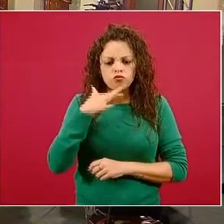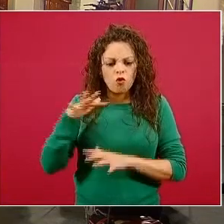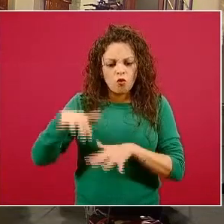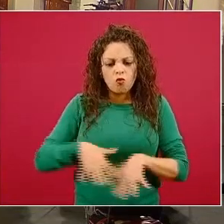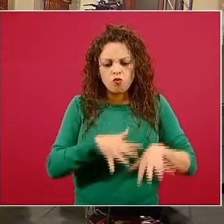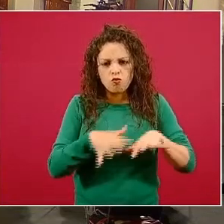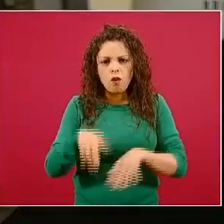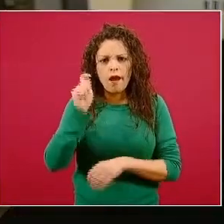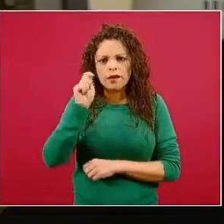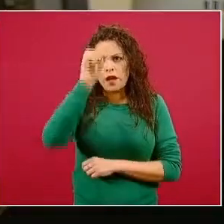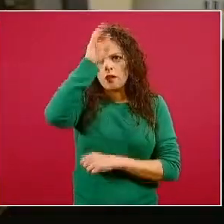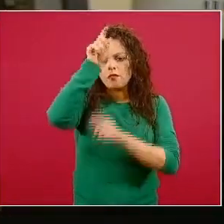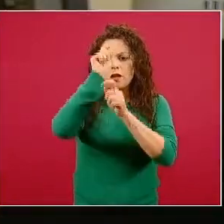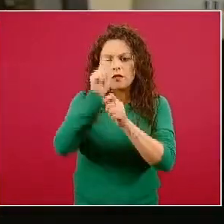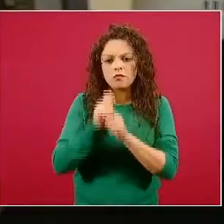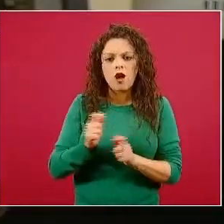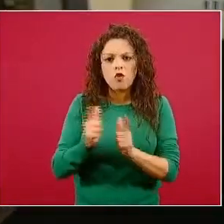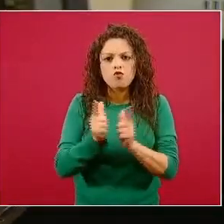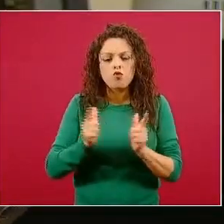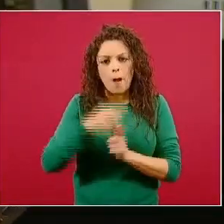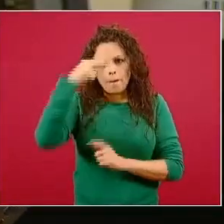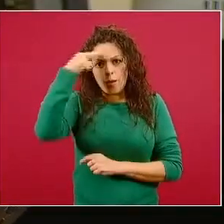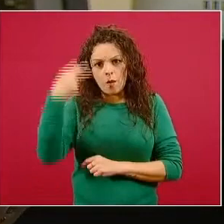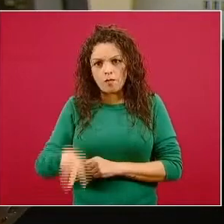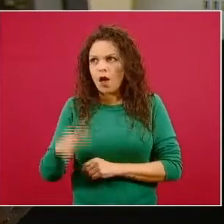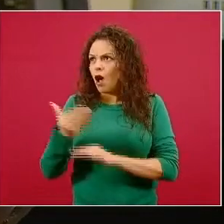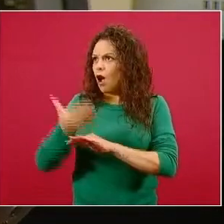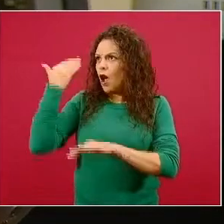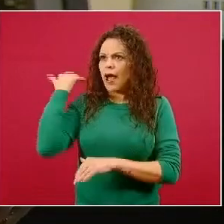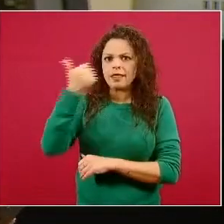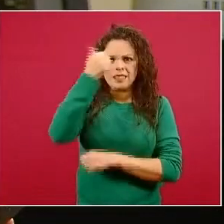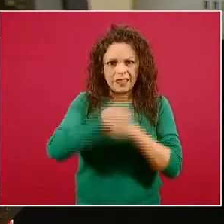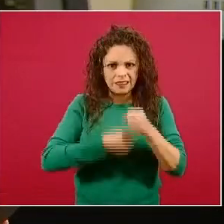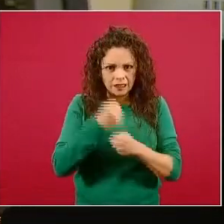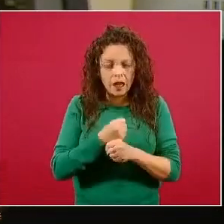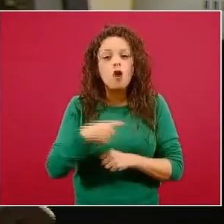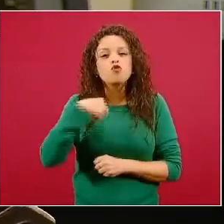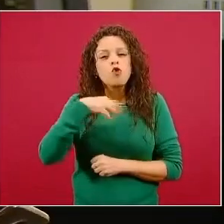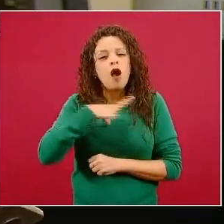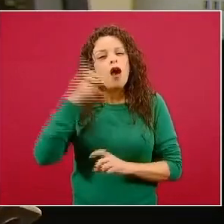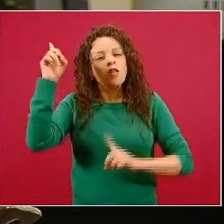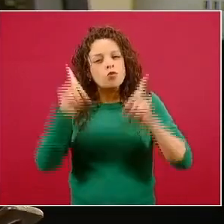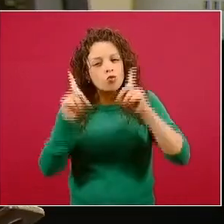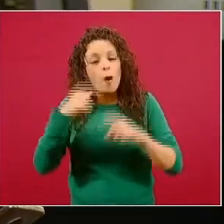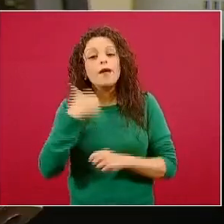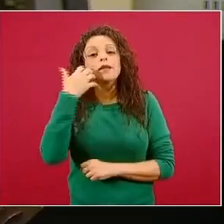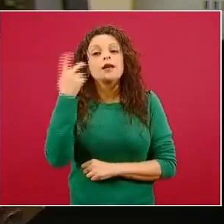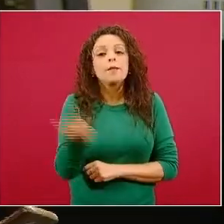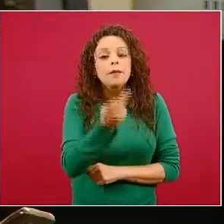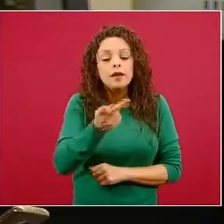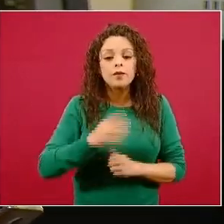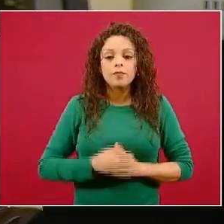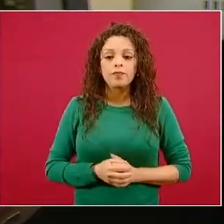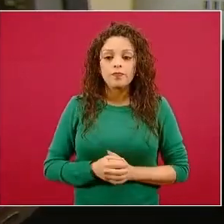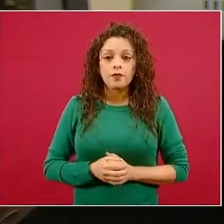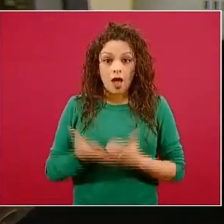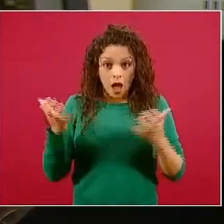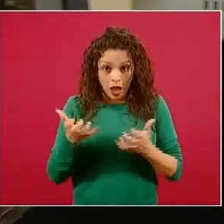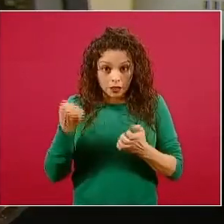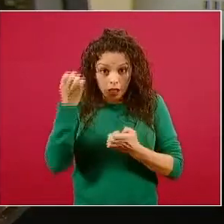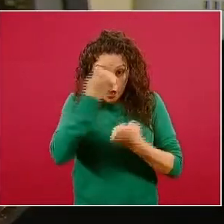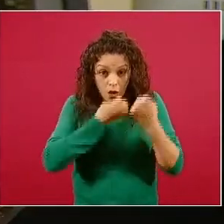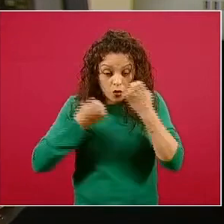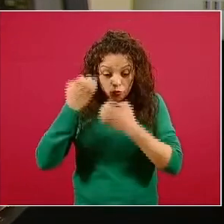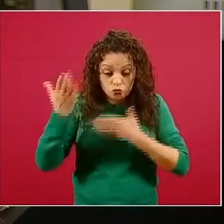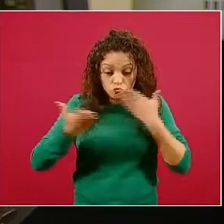minera de Grupo México hace 6 años ya. Entonces, la duda es si se va a hacer un estudio del agua, ¿no? Que ya se